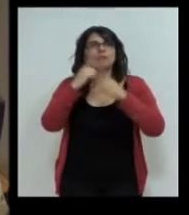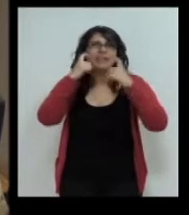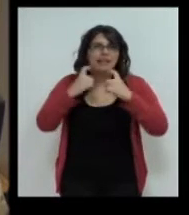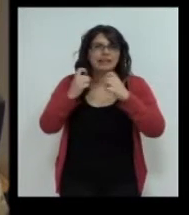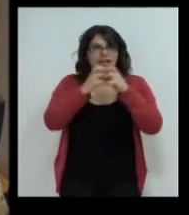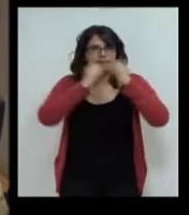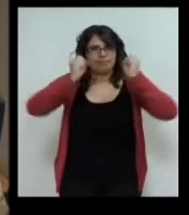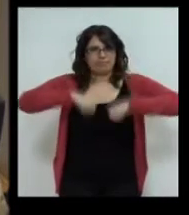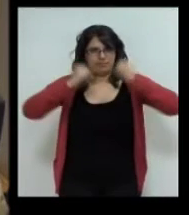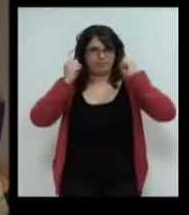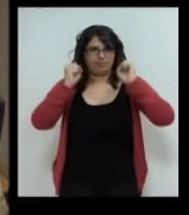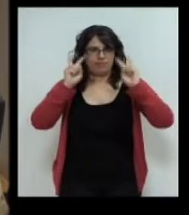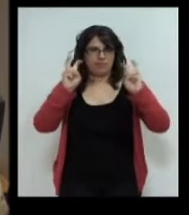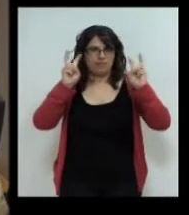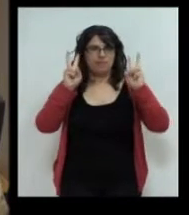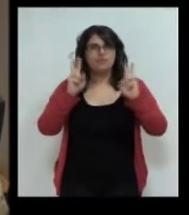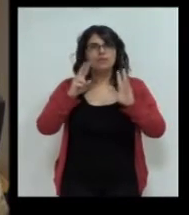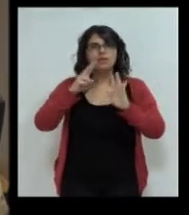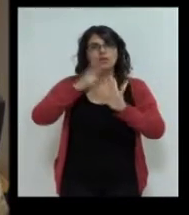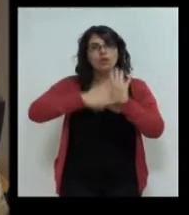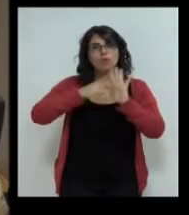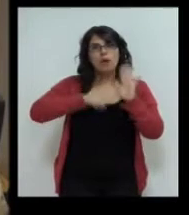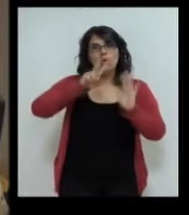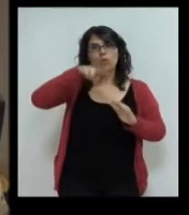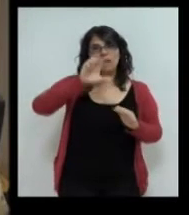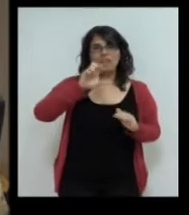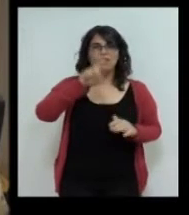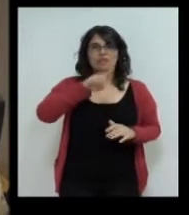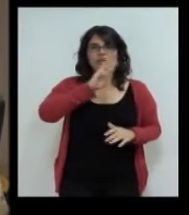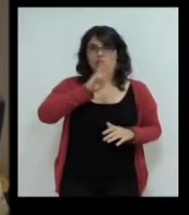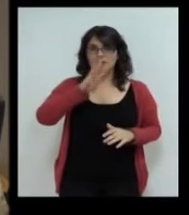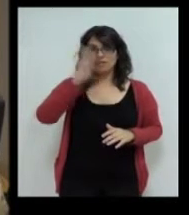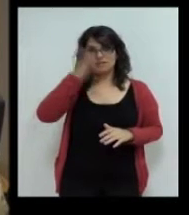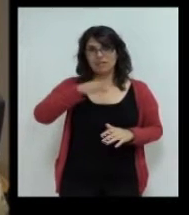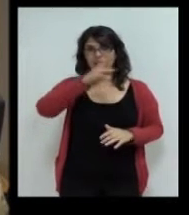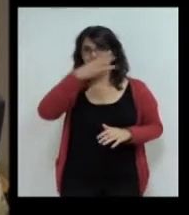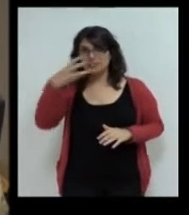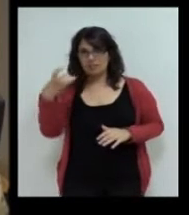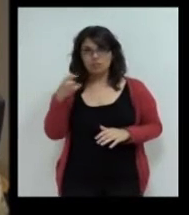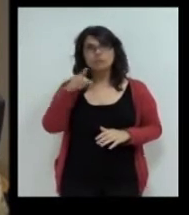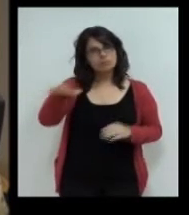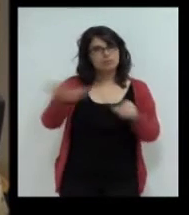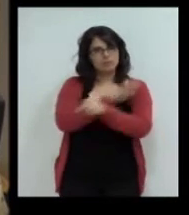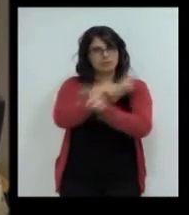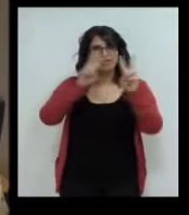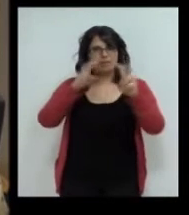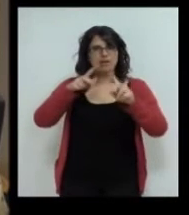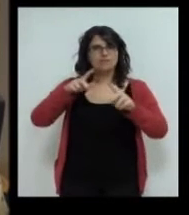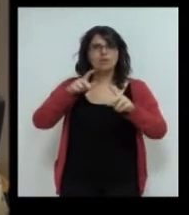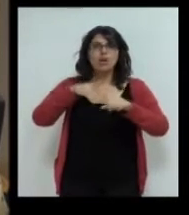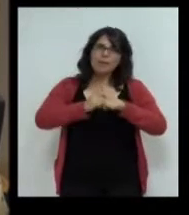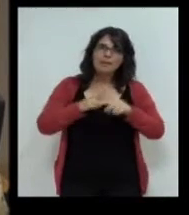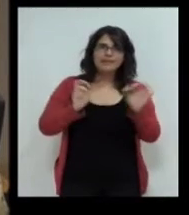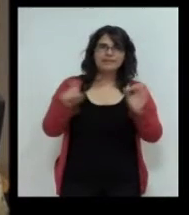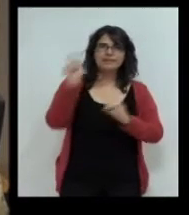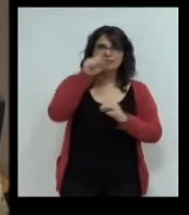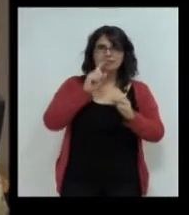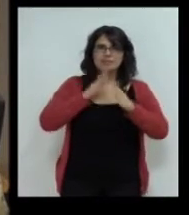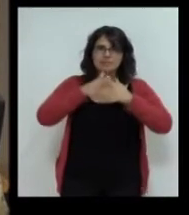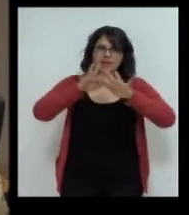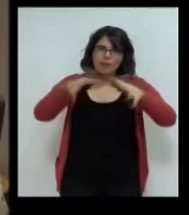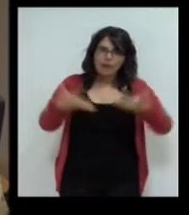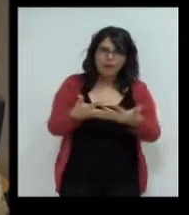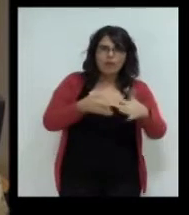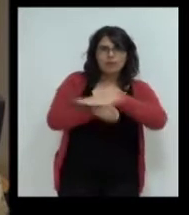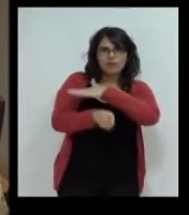Sí existe una norma, que es la norma 133.300, que cubre la herramienta de navegación y acceso, no cubre la interactividad, por